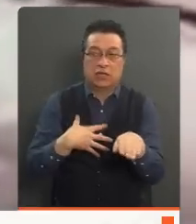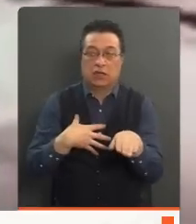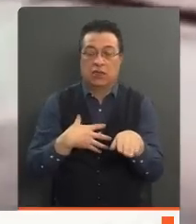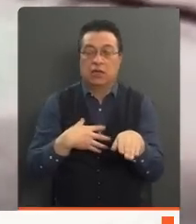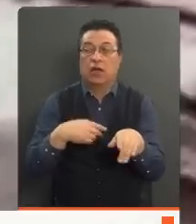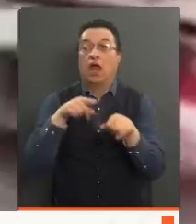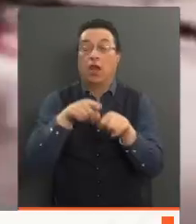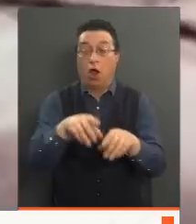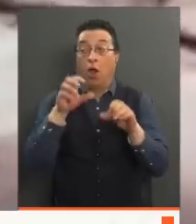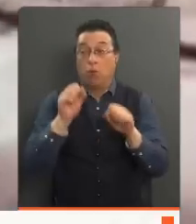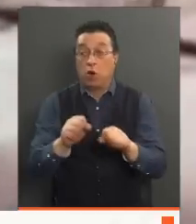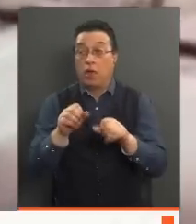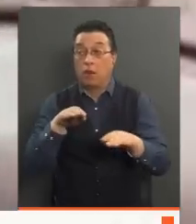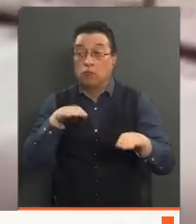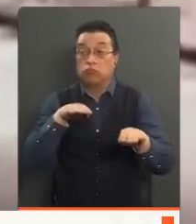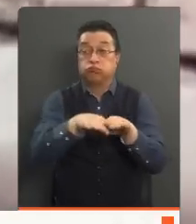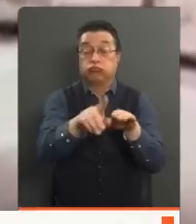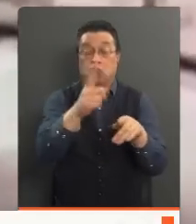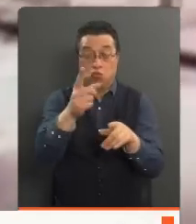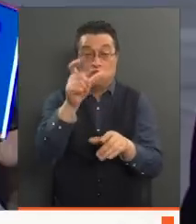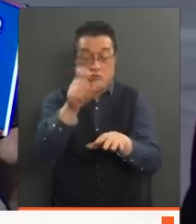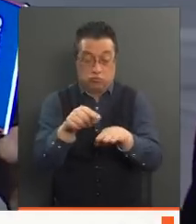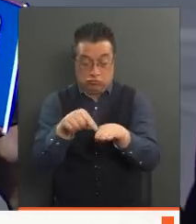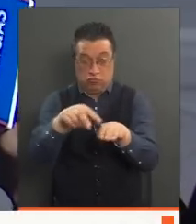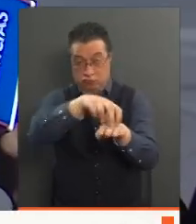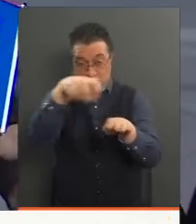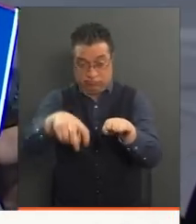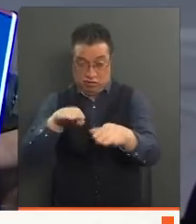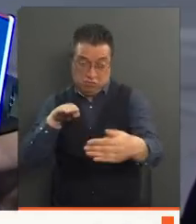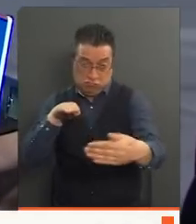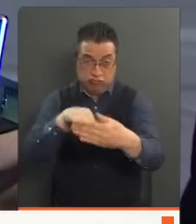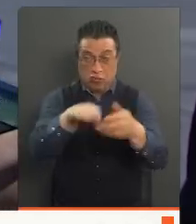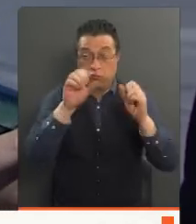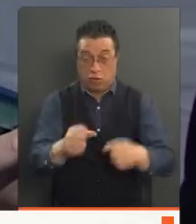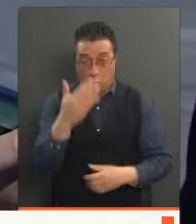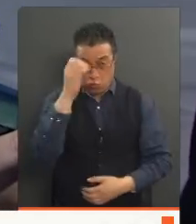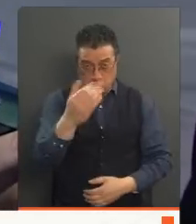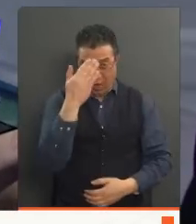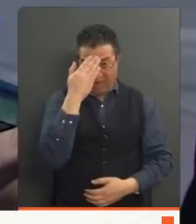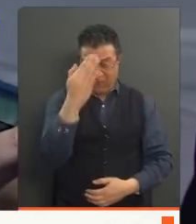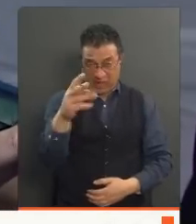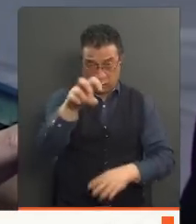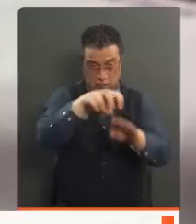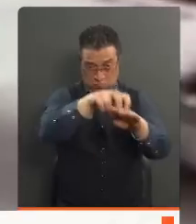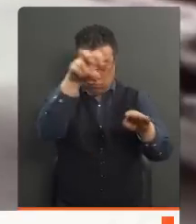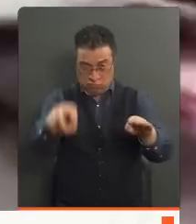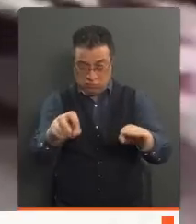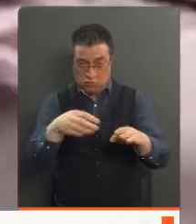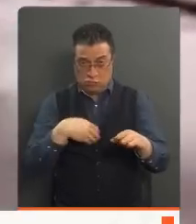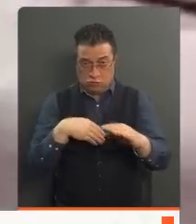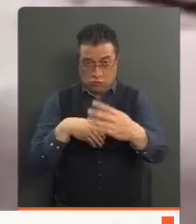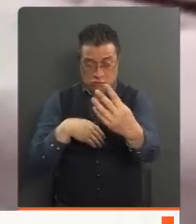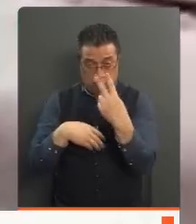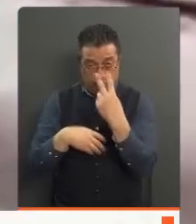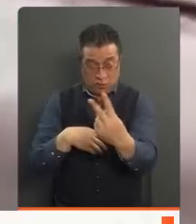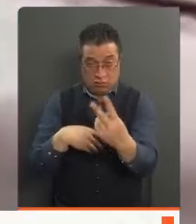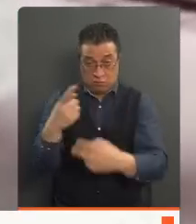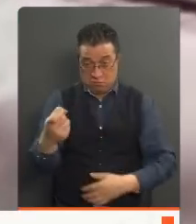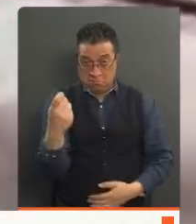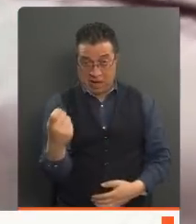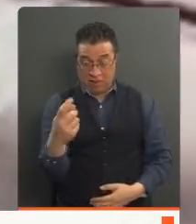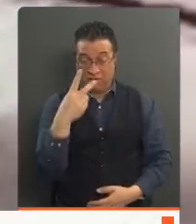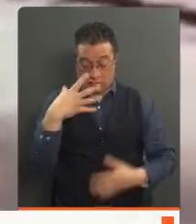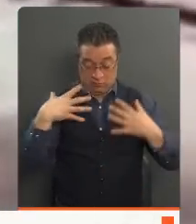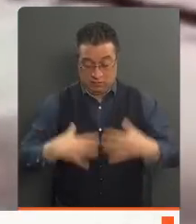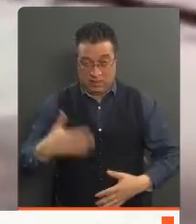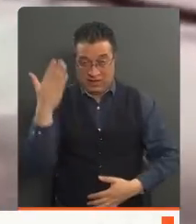haber atropellado a uno de los delincuentes. Porque me quedó al frente el delincuente que iba bajando con un arma, andaba de negro,